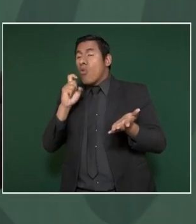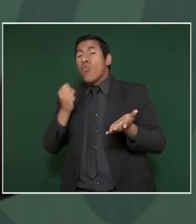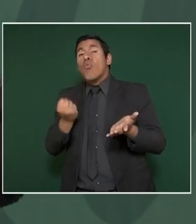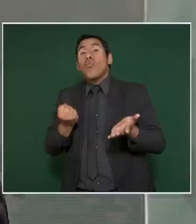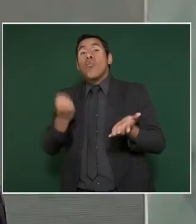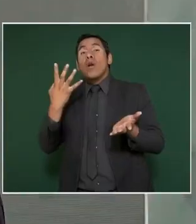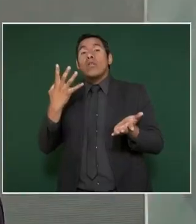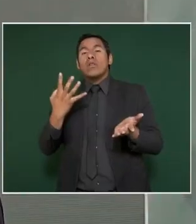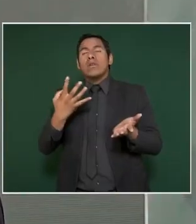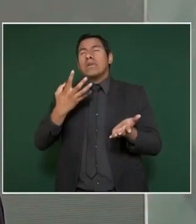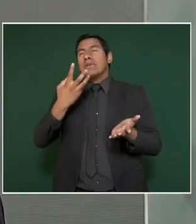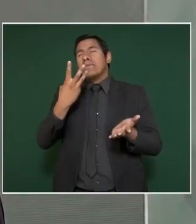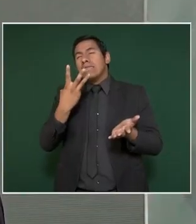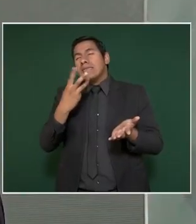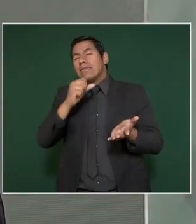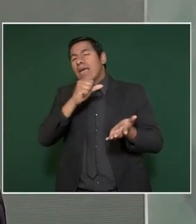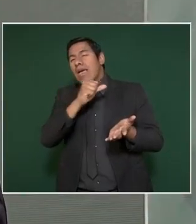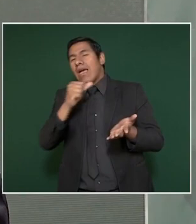de